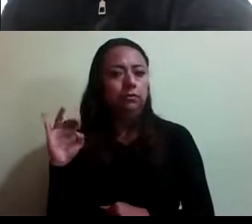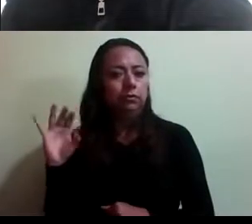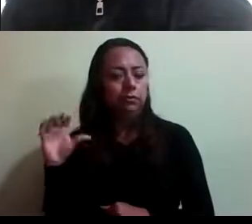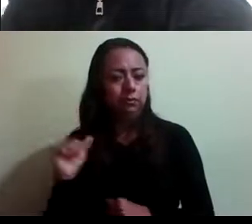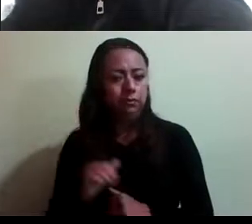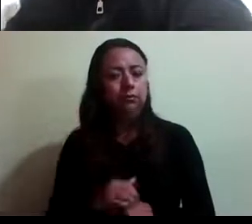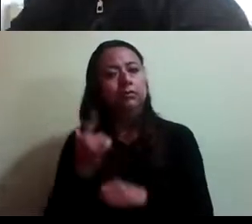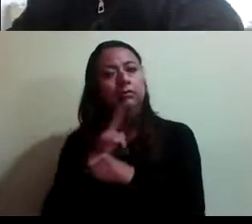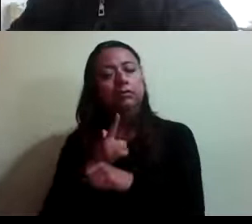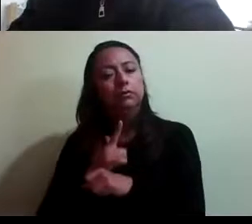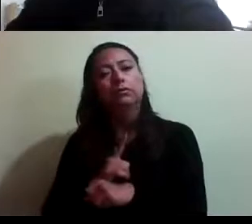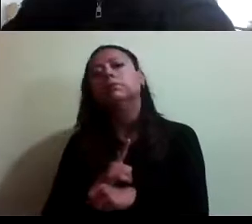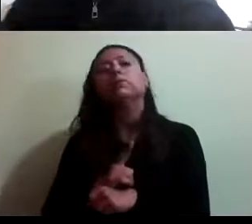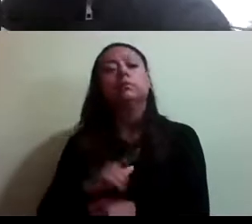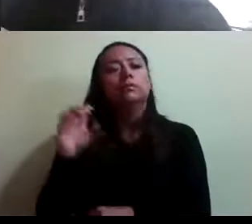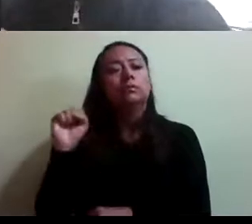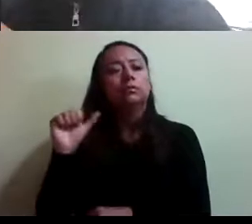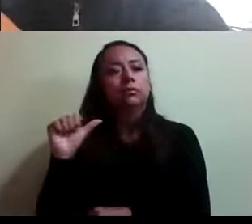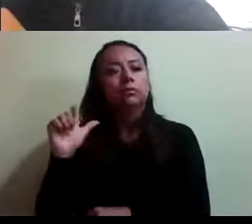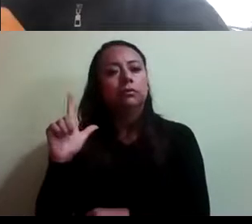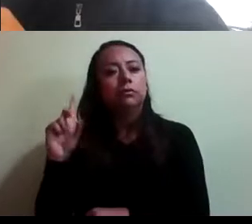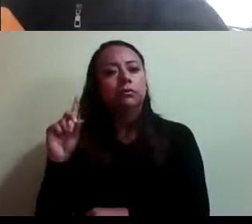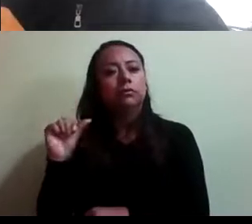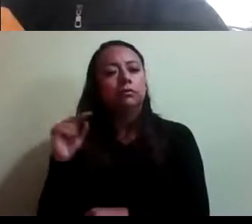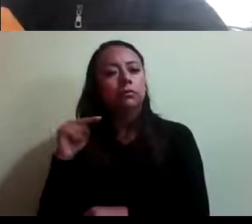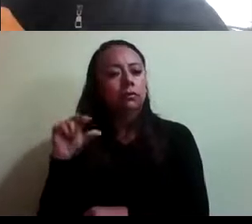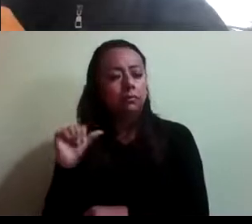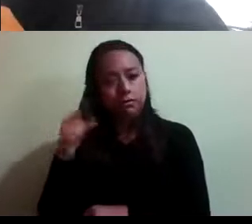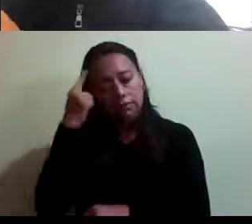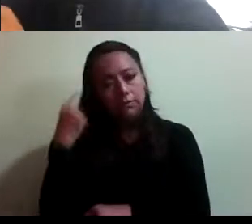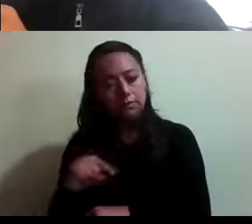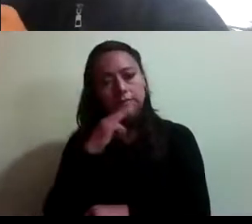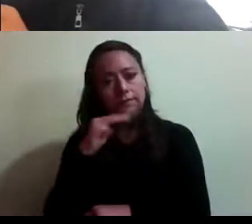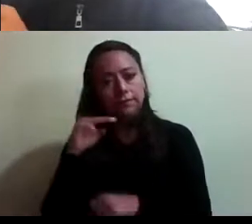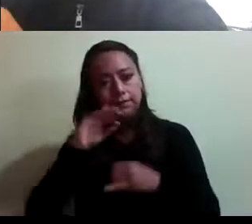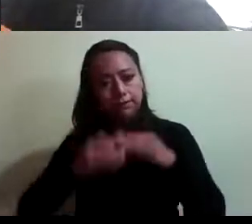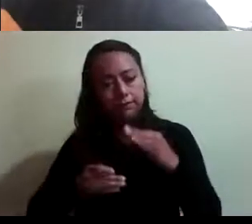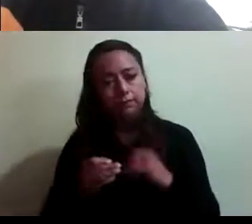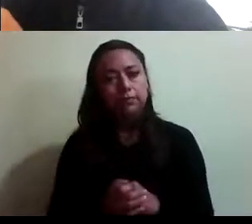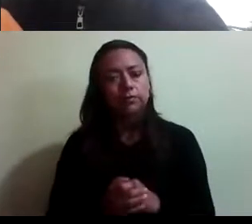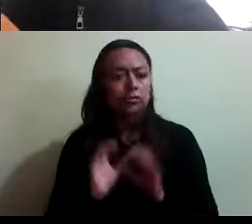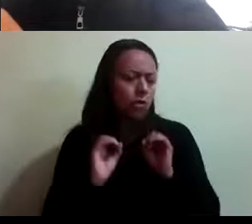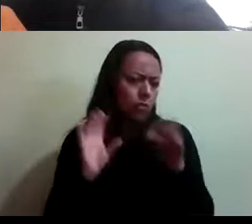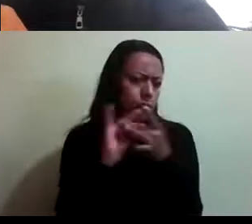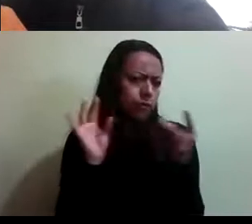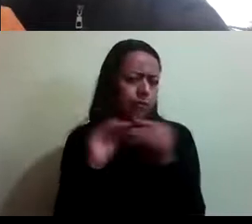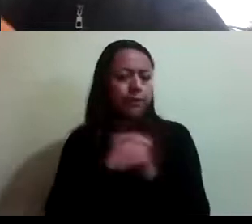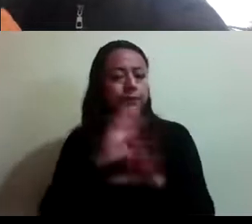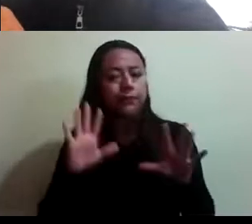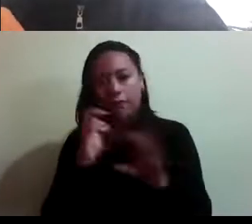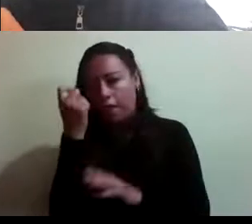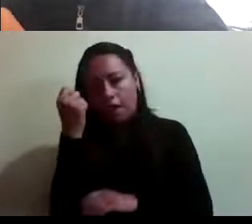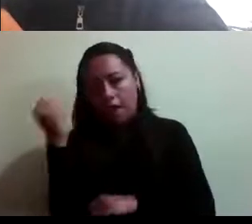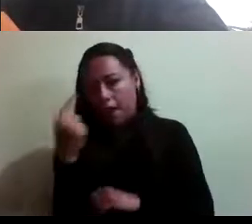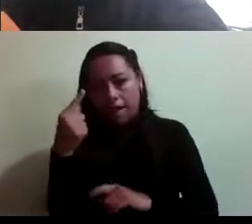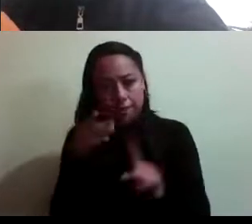Liajut, para que dé un mensaje final o alguna aclaración en algún punto específico. Por